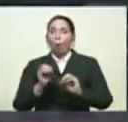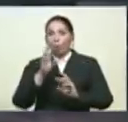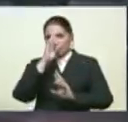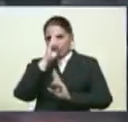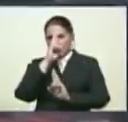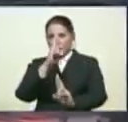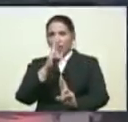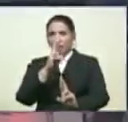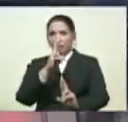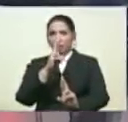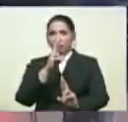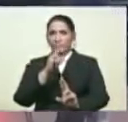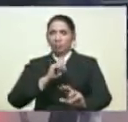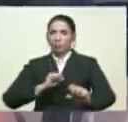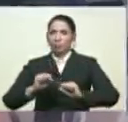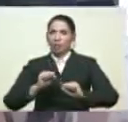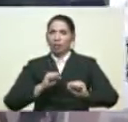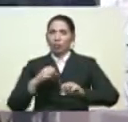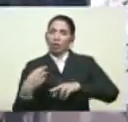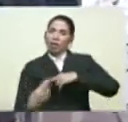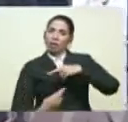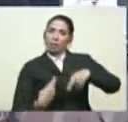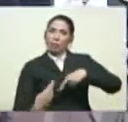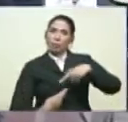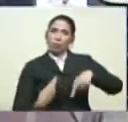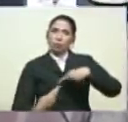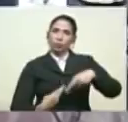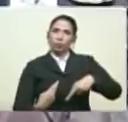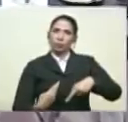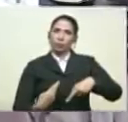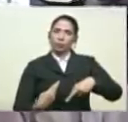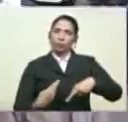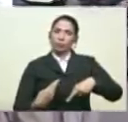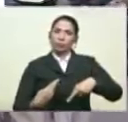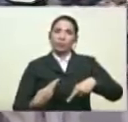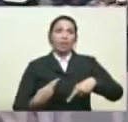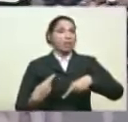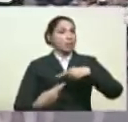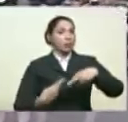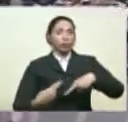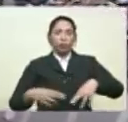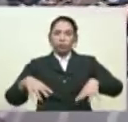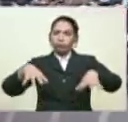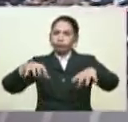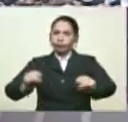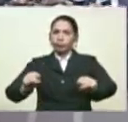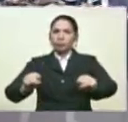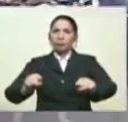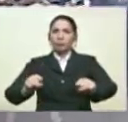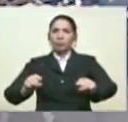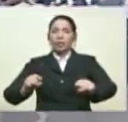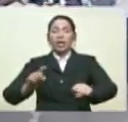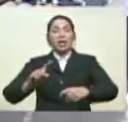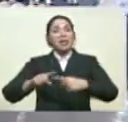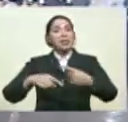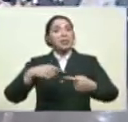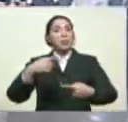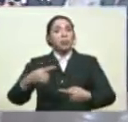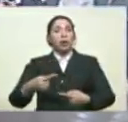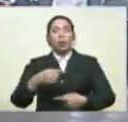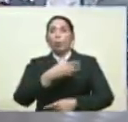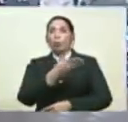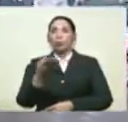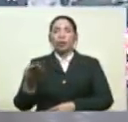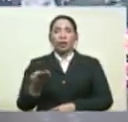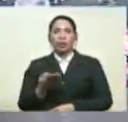precios, o la revolución tomará medidas radicales y después no se quejen,